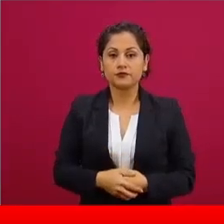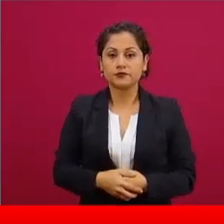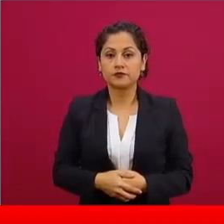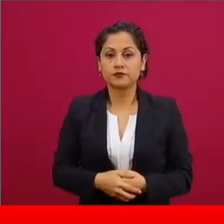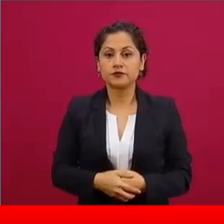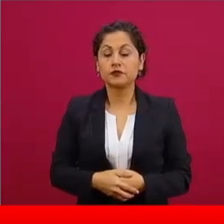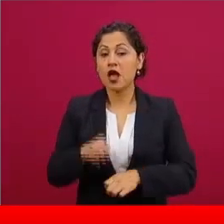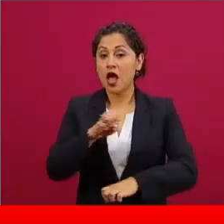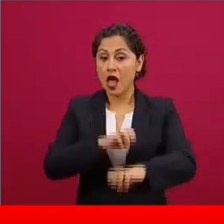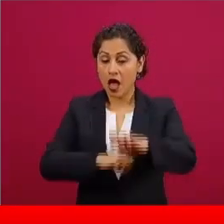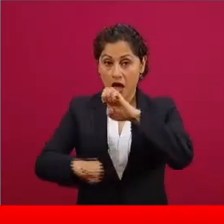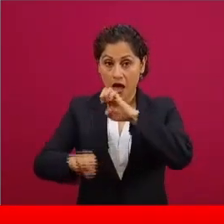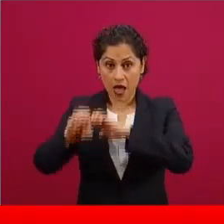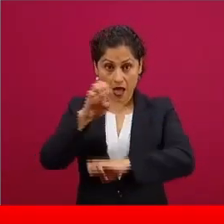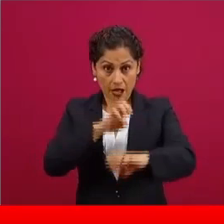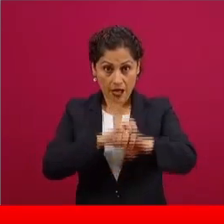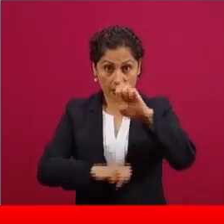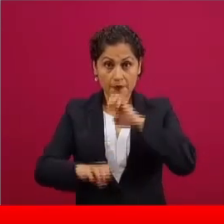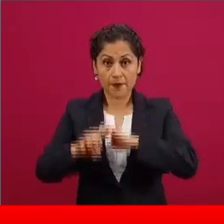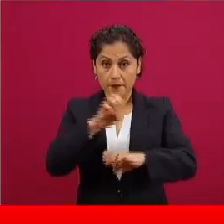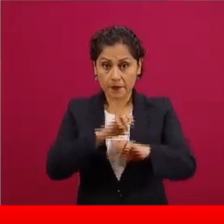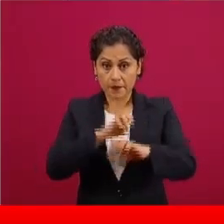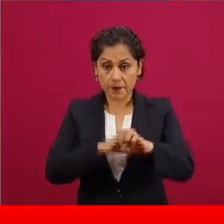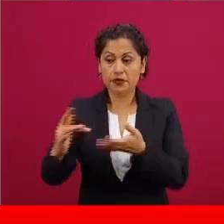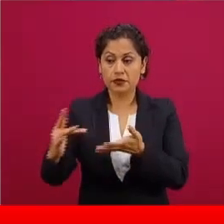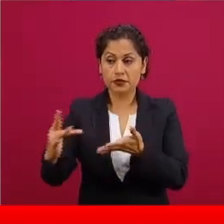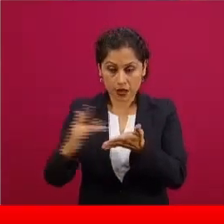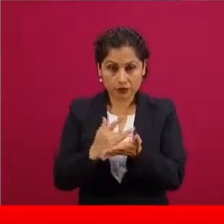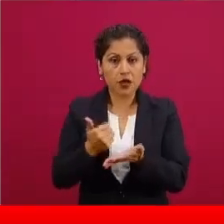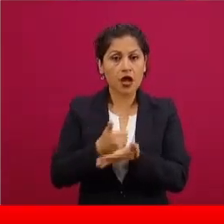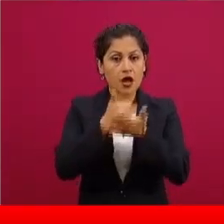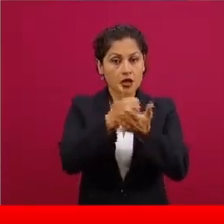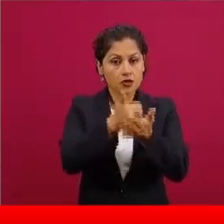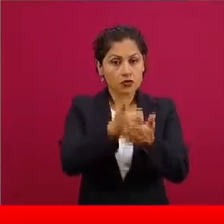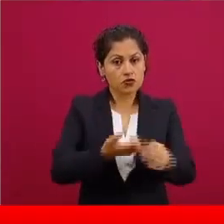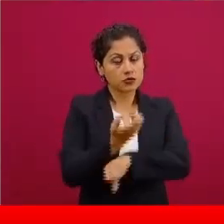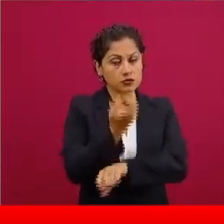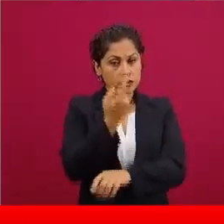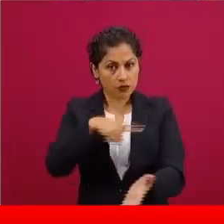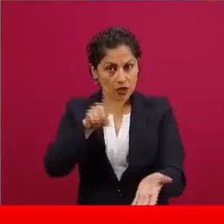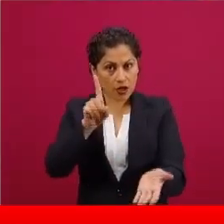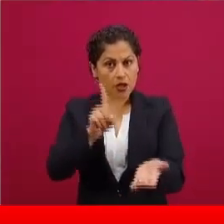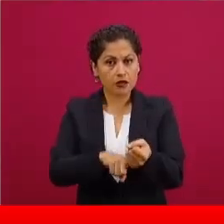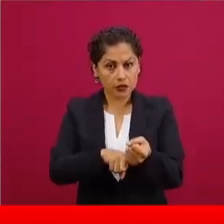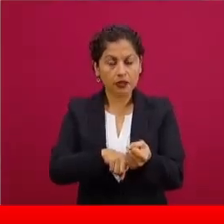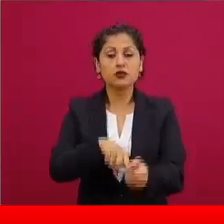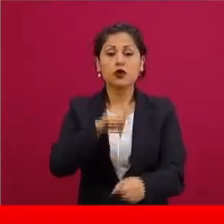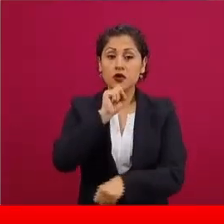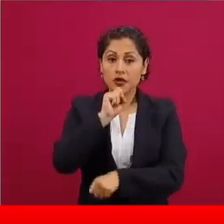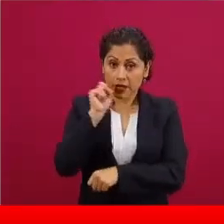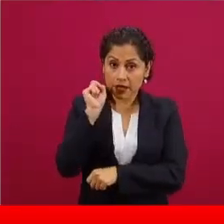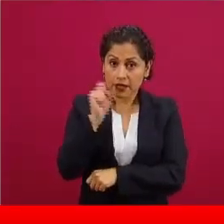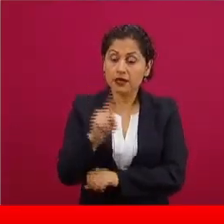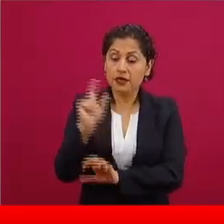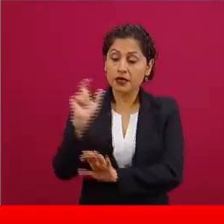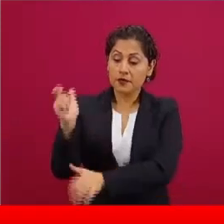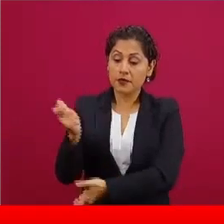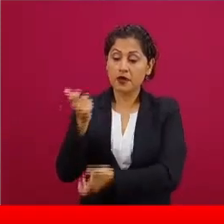empresas de participación estatal mayoritaria y fideicomisos públicos